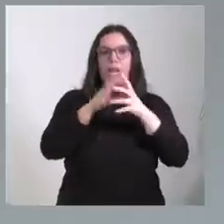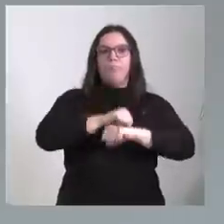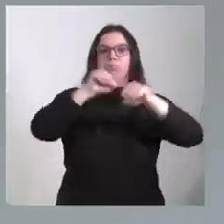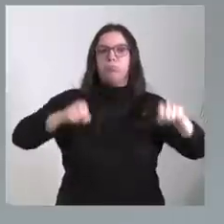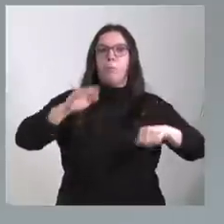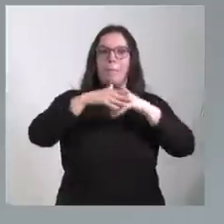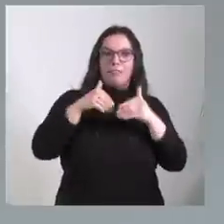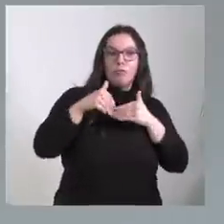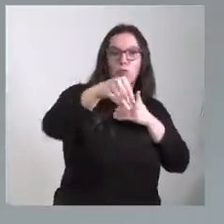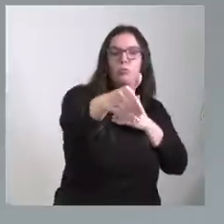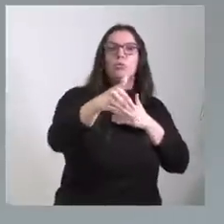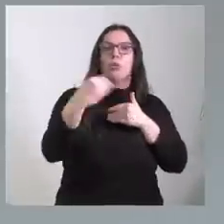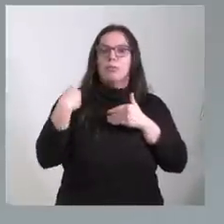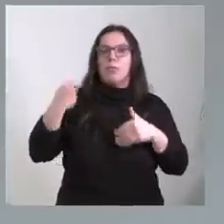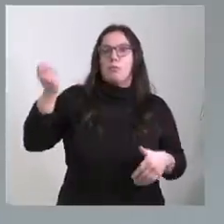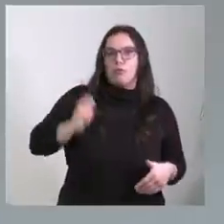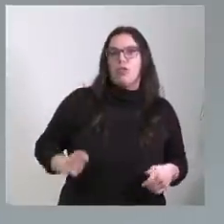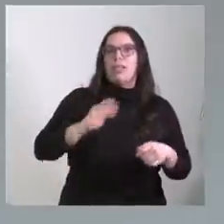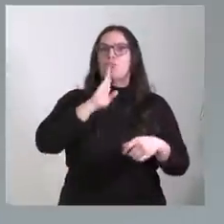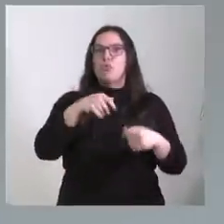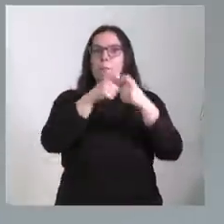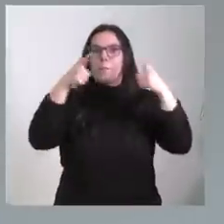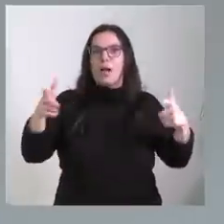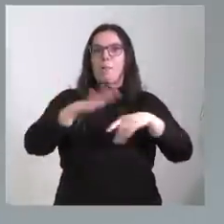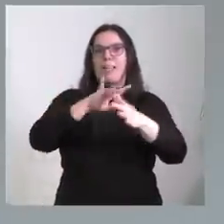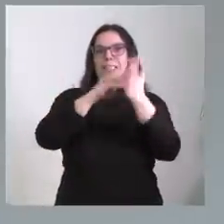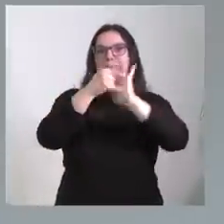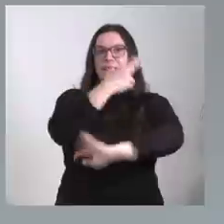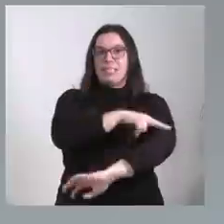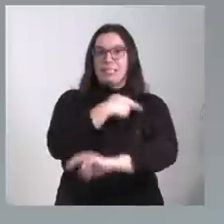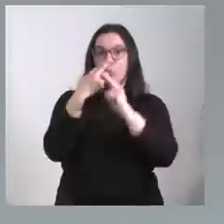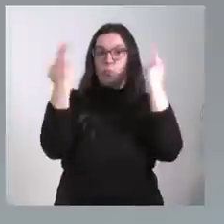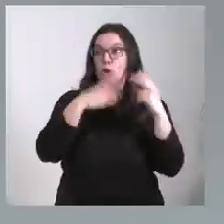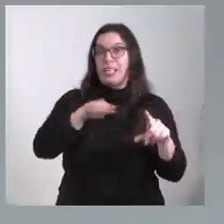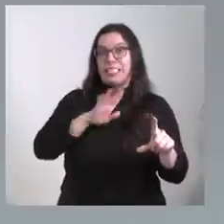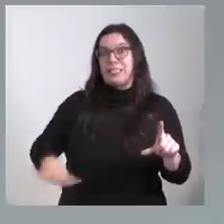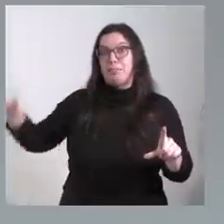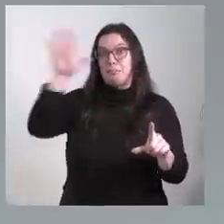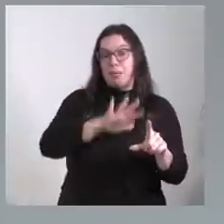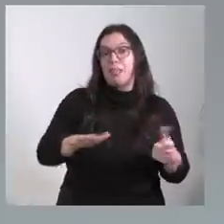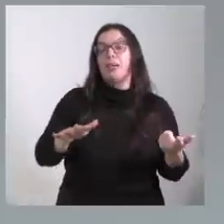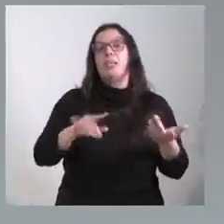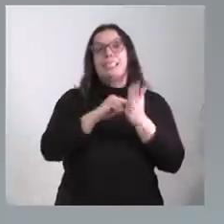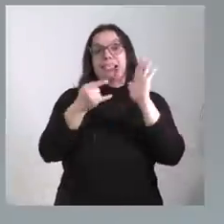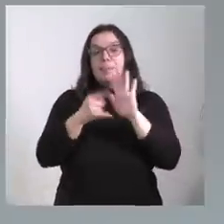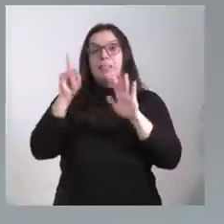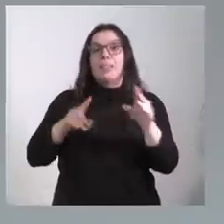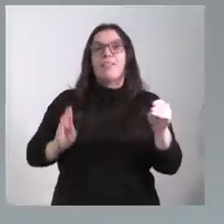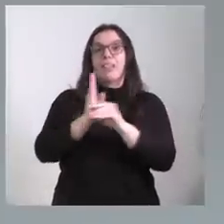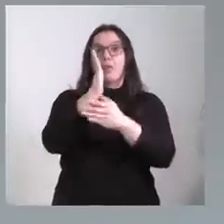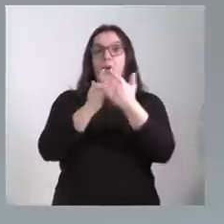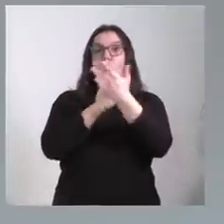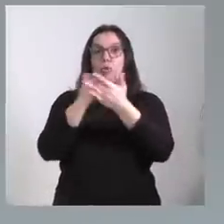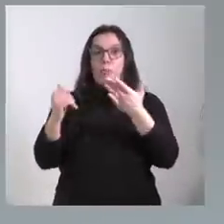incluyen la dotación de profesionales adecuados para el sistema sanitario público en toda España y un sistema de financiación autonómica